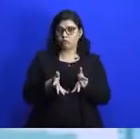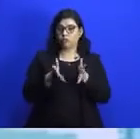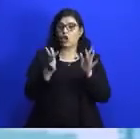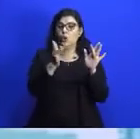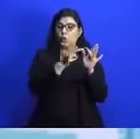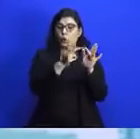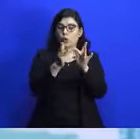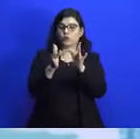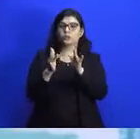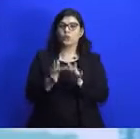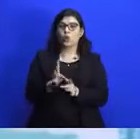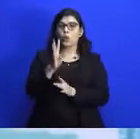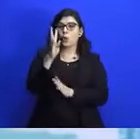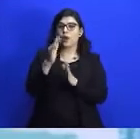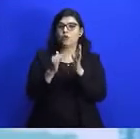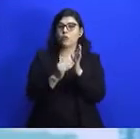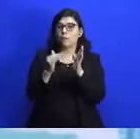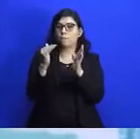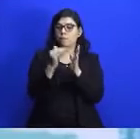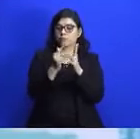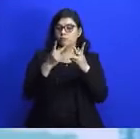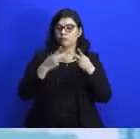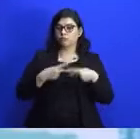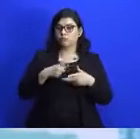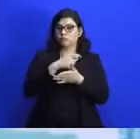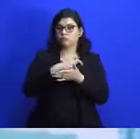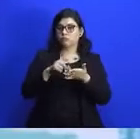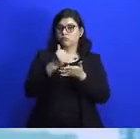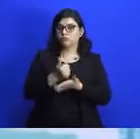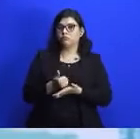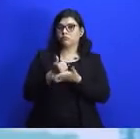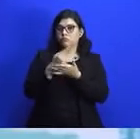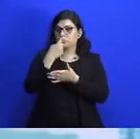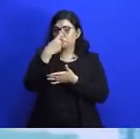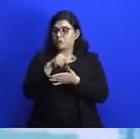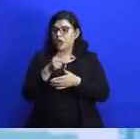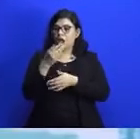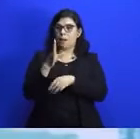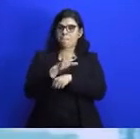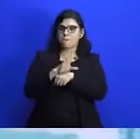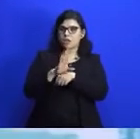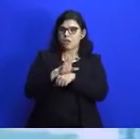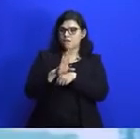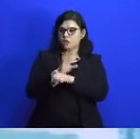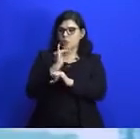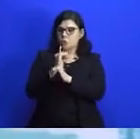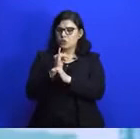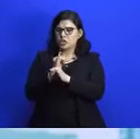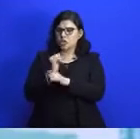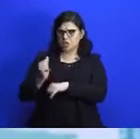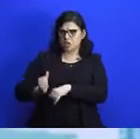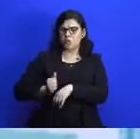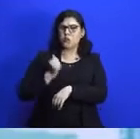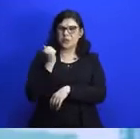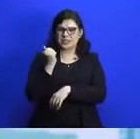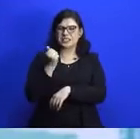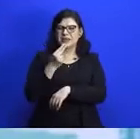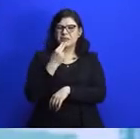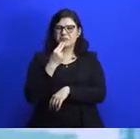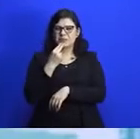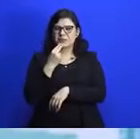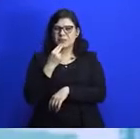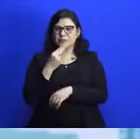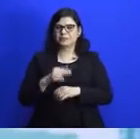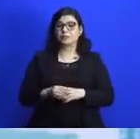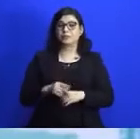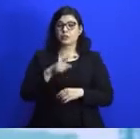conectividad a más de 4 millones de clientes, ayudándolos a acceder a los beneficios de la economía digital y recompensándolos con megas por